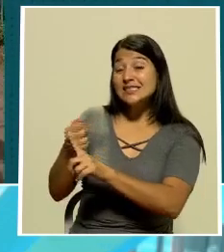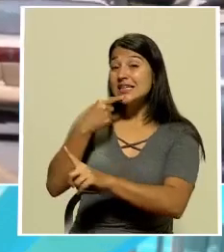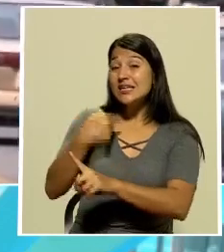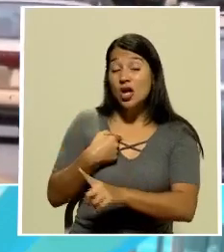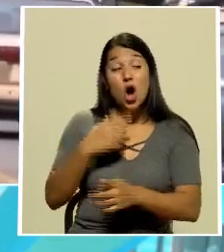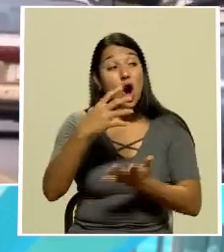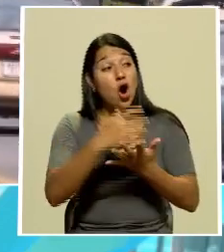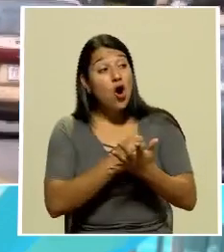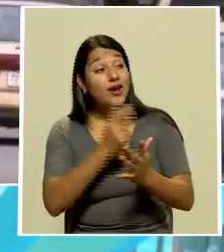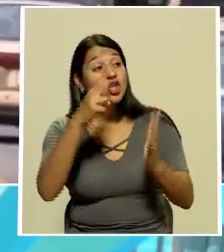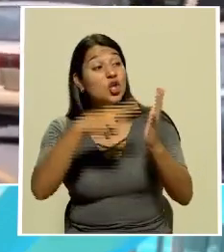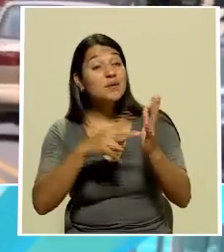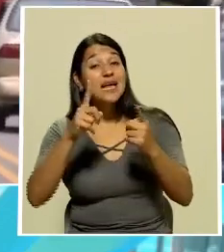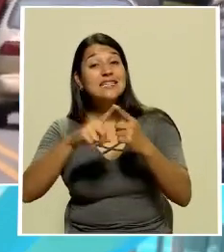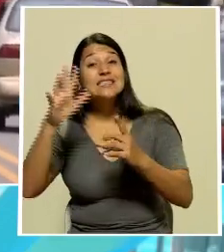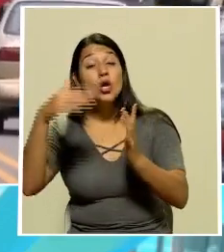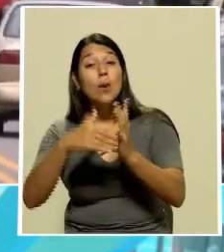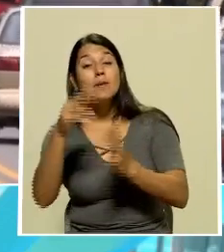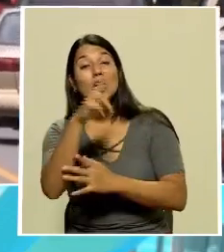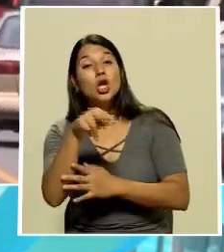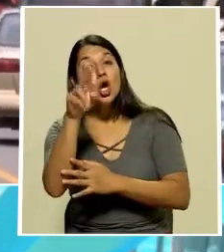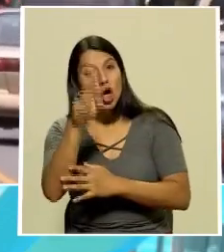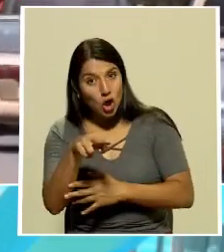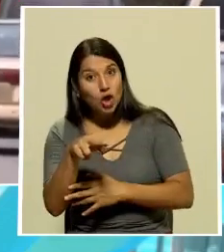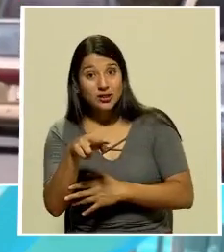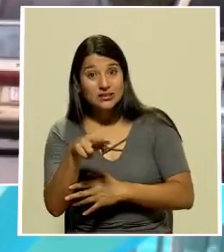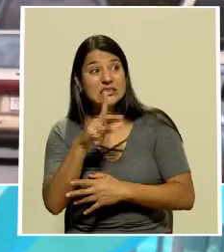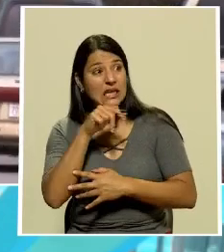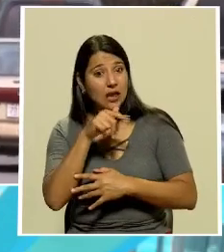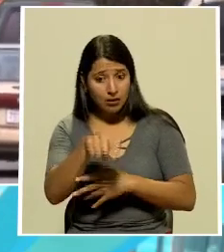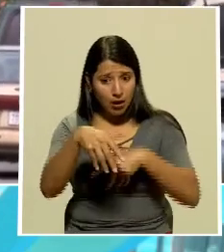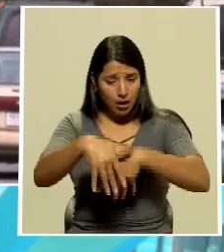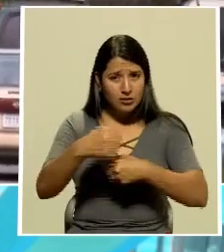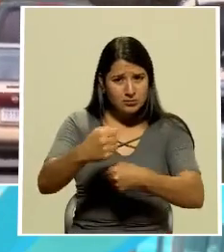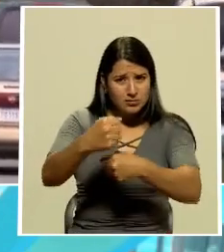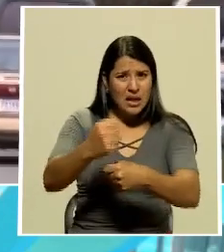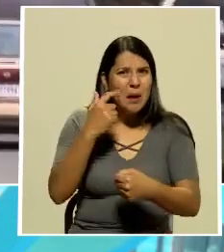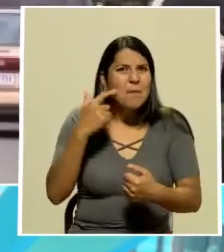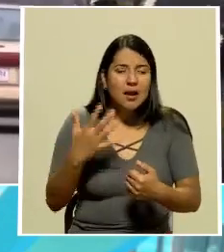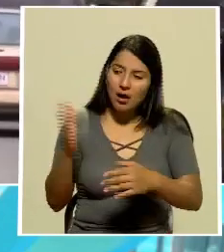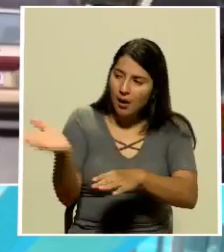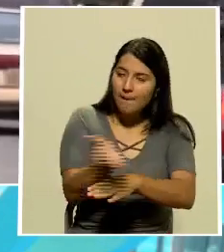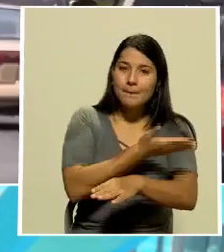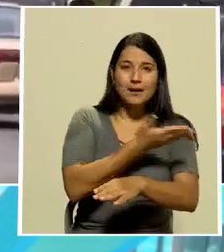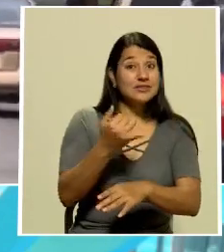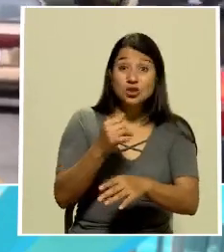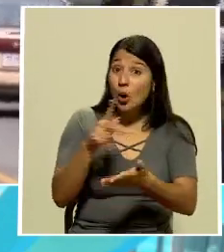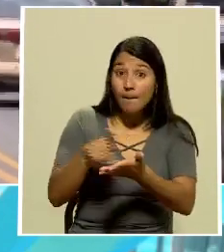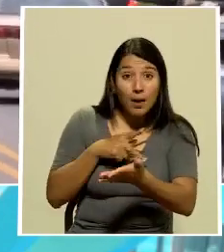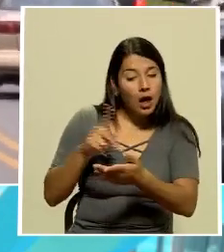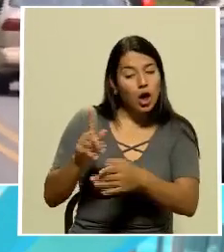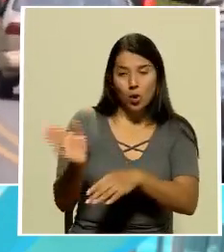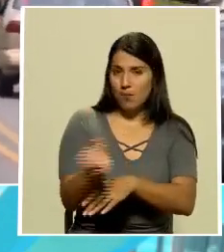entre 2.000 y 5.000 colones algunos manifestantes. Esto ocurrió en el cruce de Aranjuez, aquí también en Punta Arenas, a